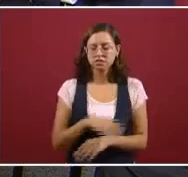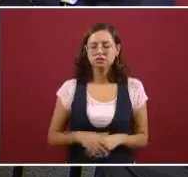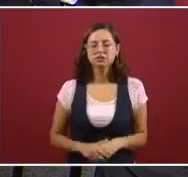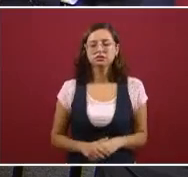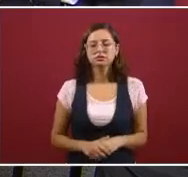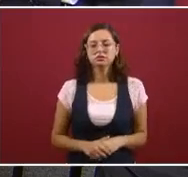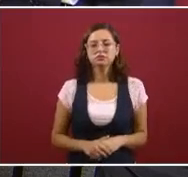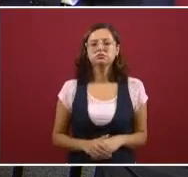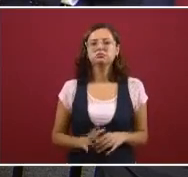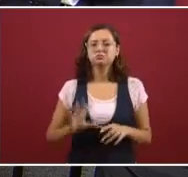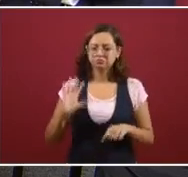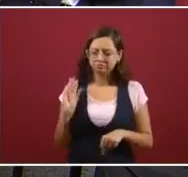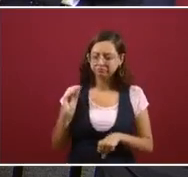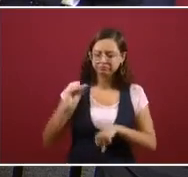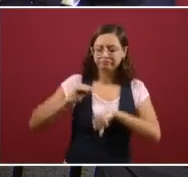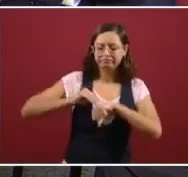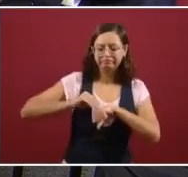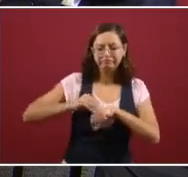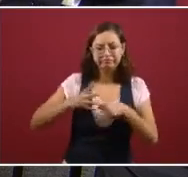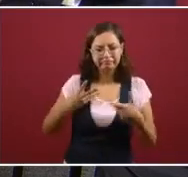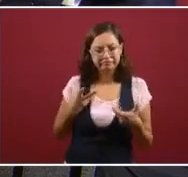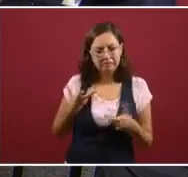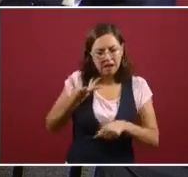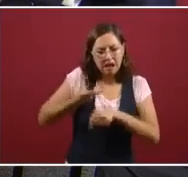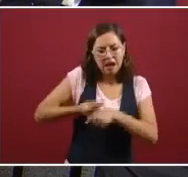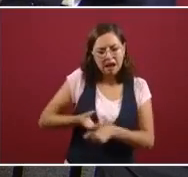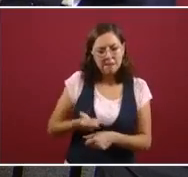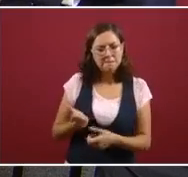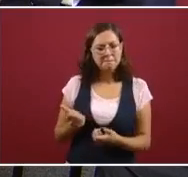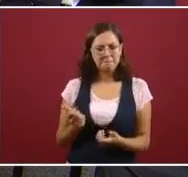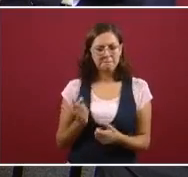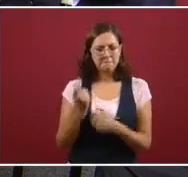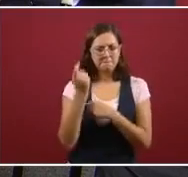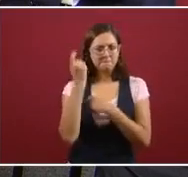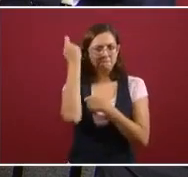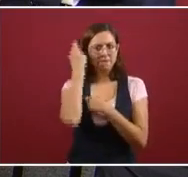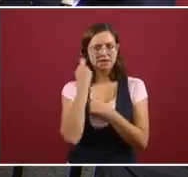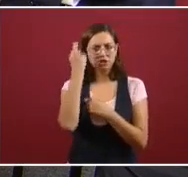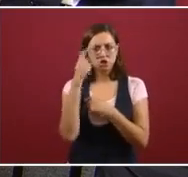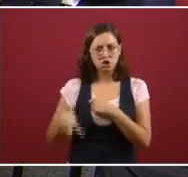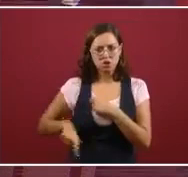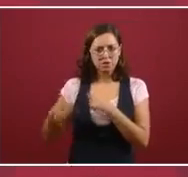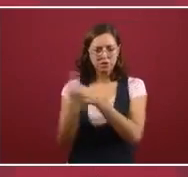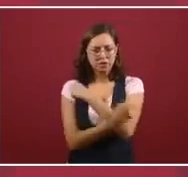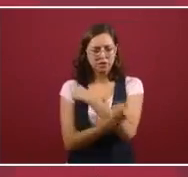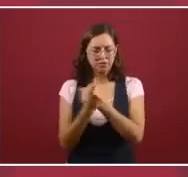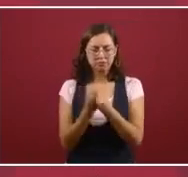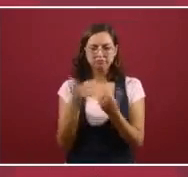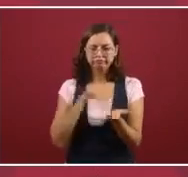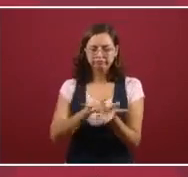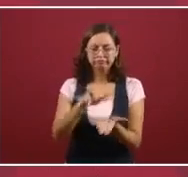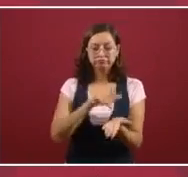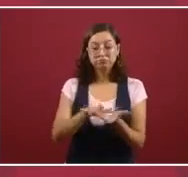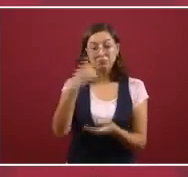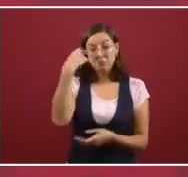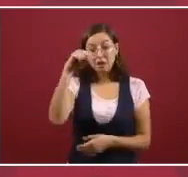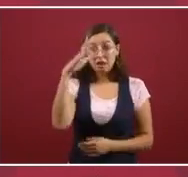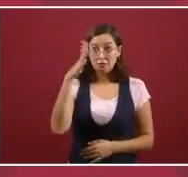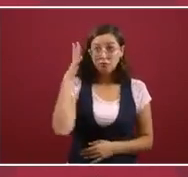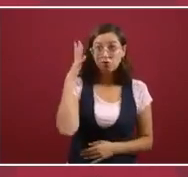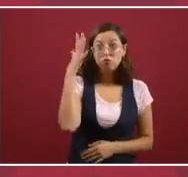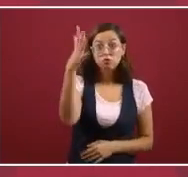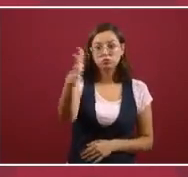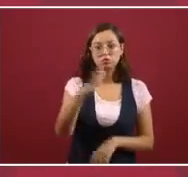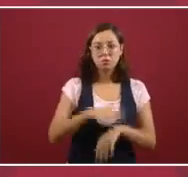un complemento, es una de las formas para garantizar hacia el futuro que